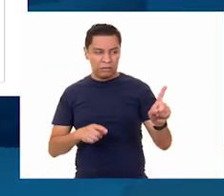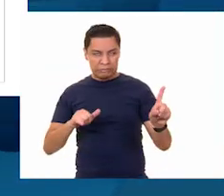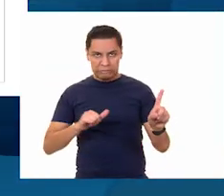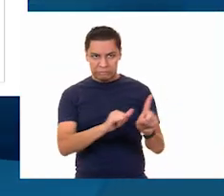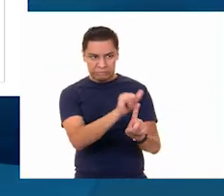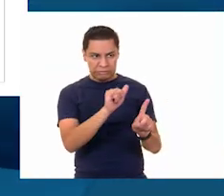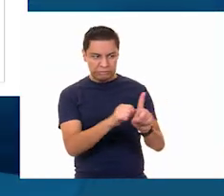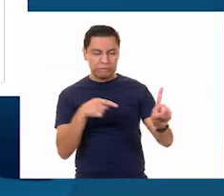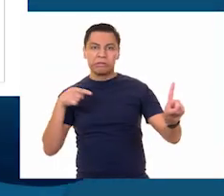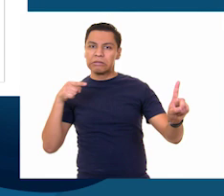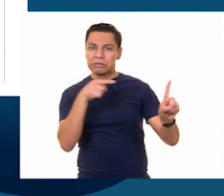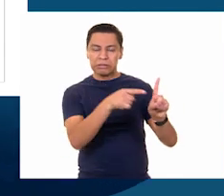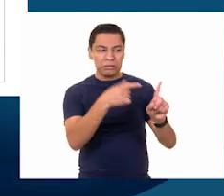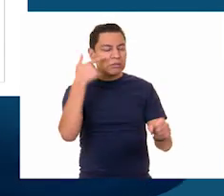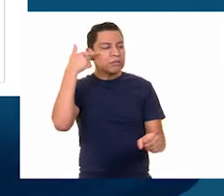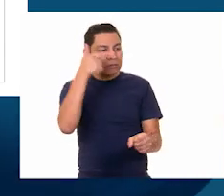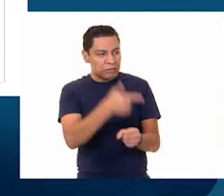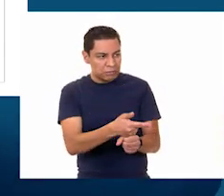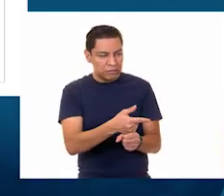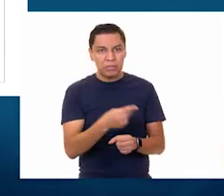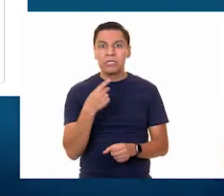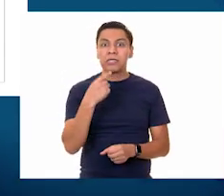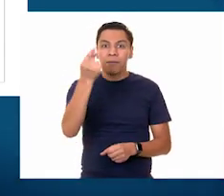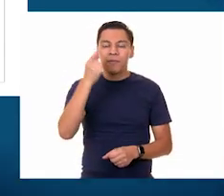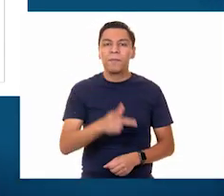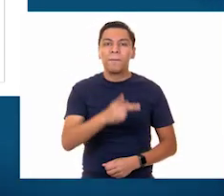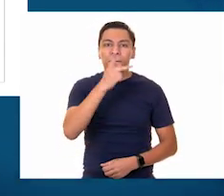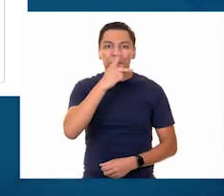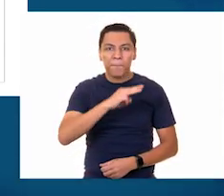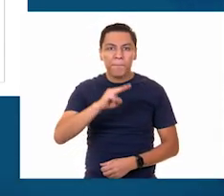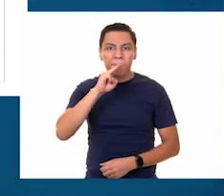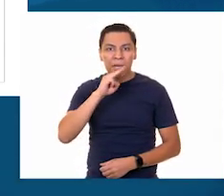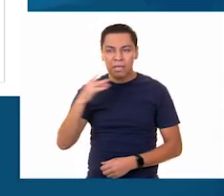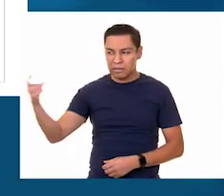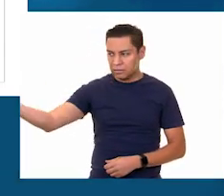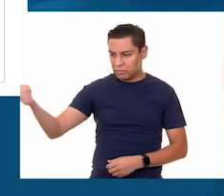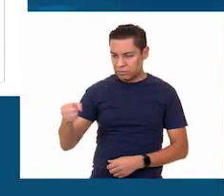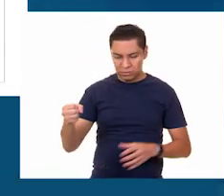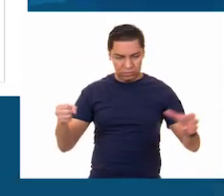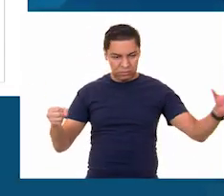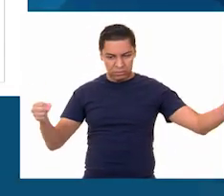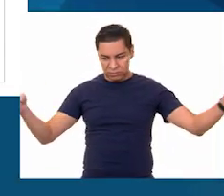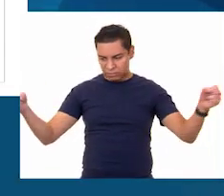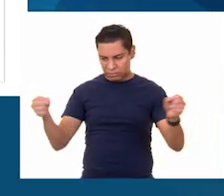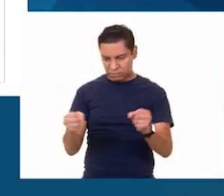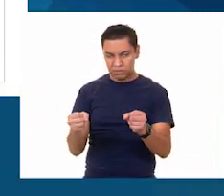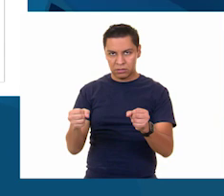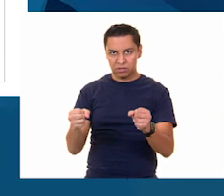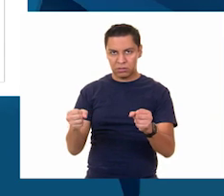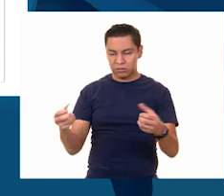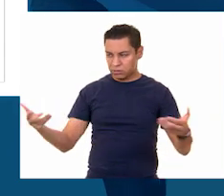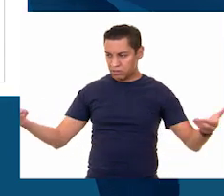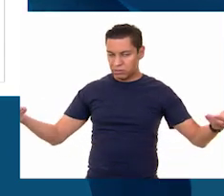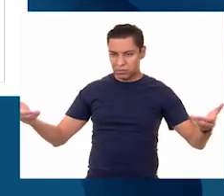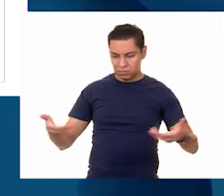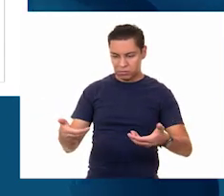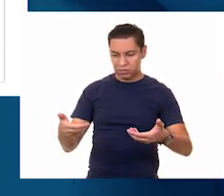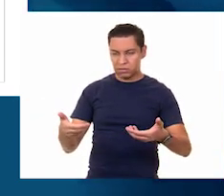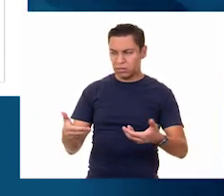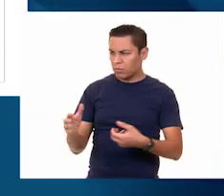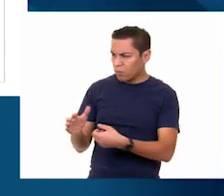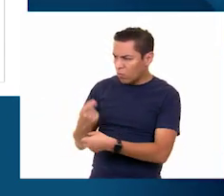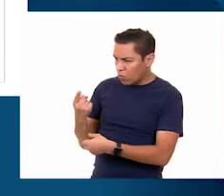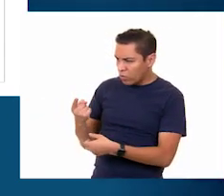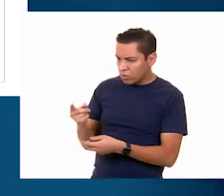agresor. Ponerse en contacto de inmediato con los padres para la búsqueda de soluciones. Y más adelante también dice, si es